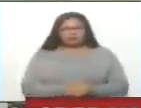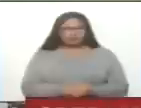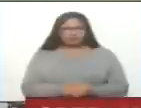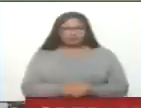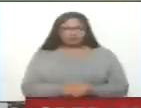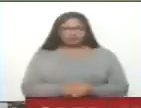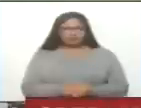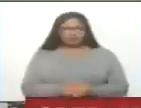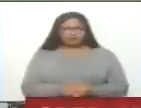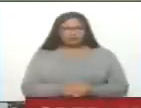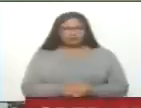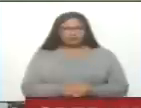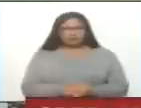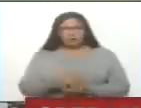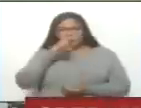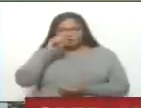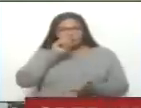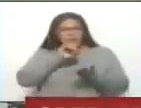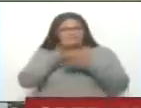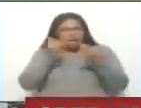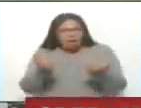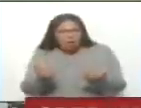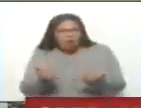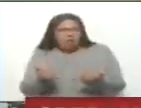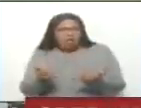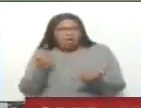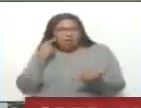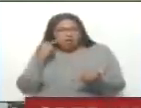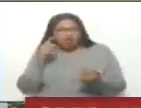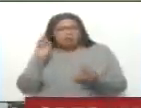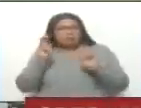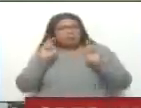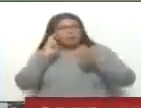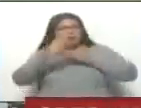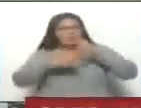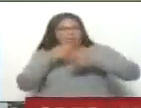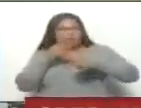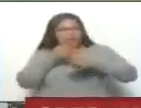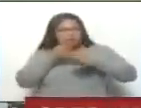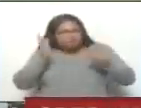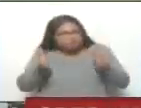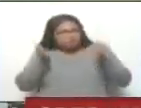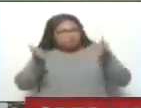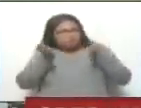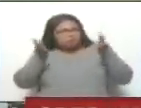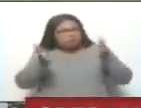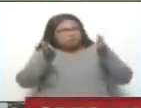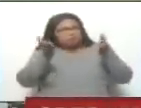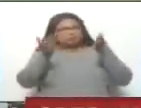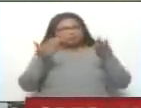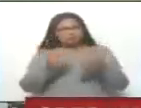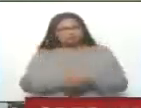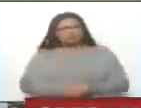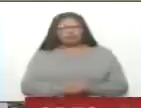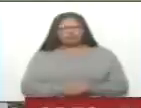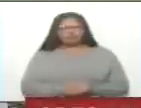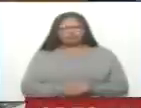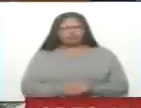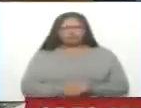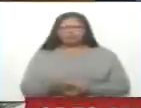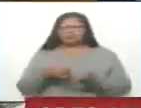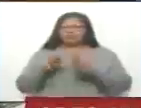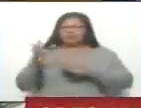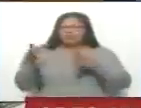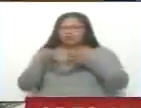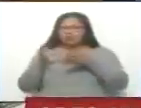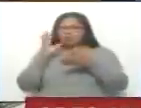Nicolás, vete ya. El tema entonces lo están politizando, lo están llevando, no por la vía gremial sindical correcta. Es decir, que ese grupo